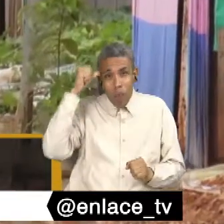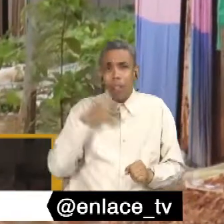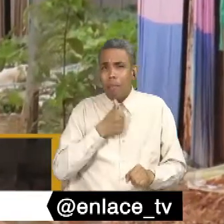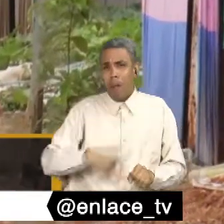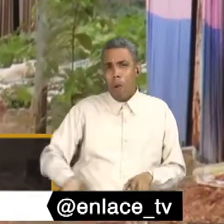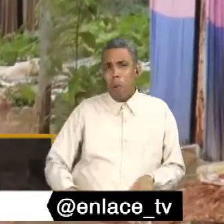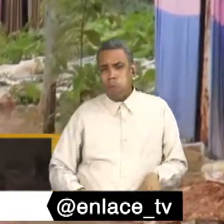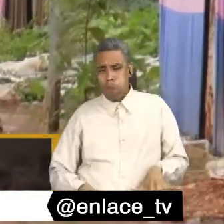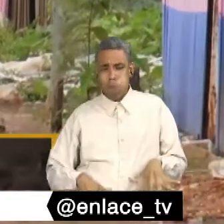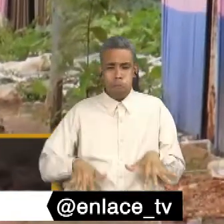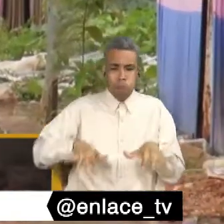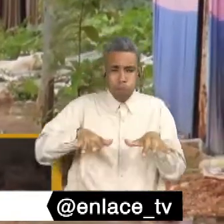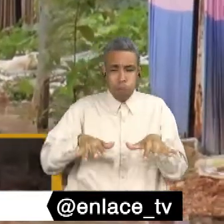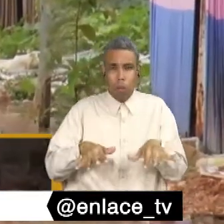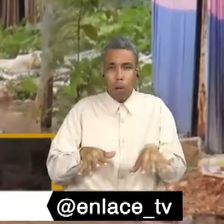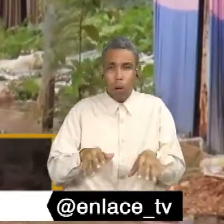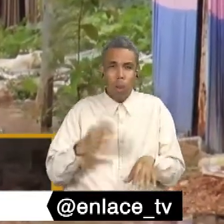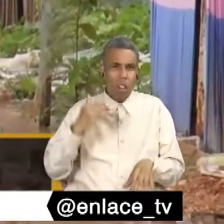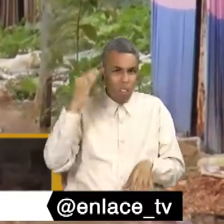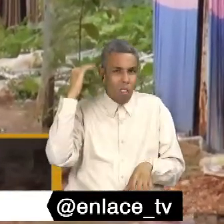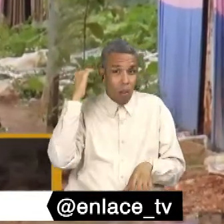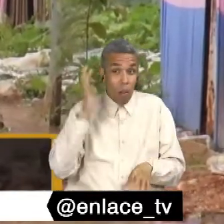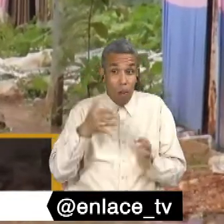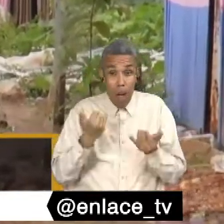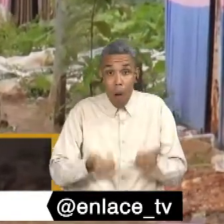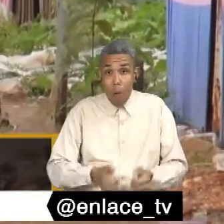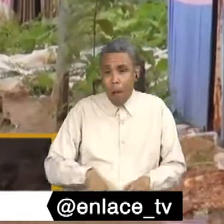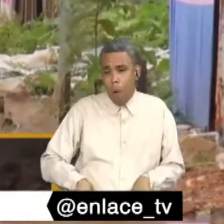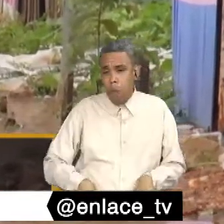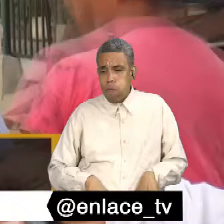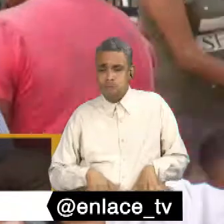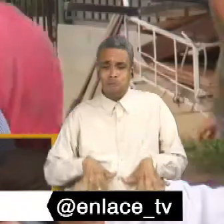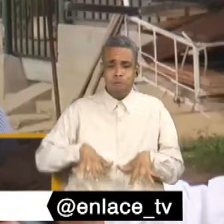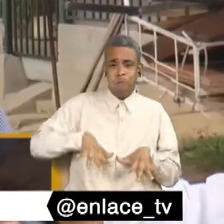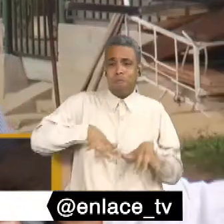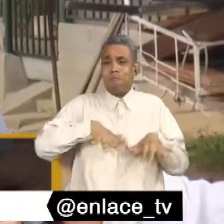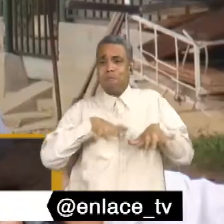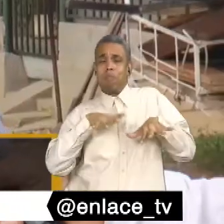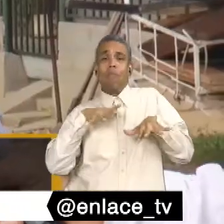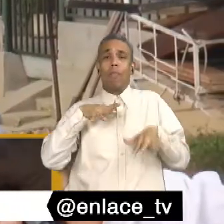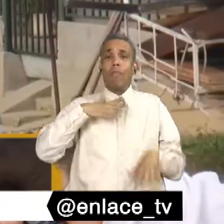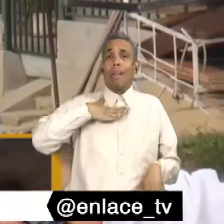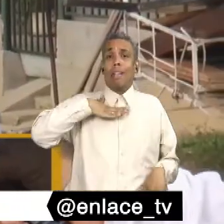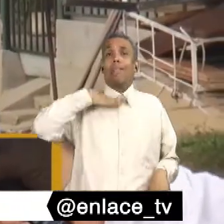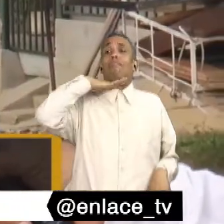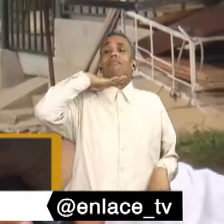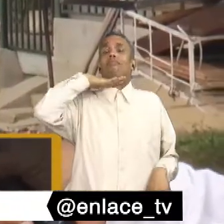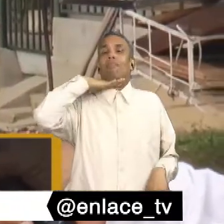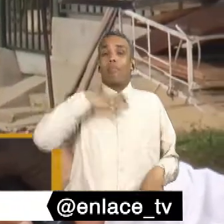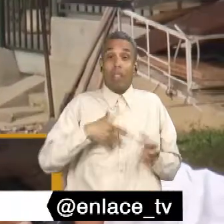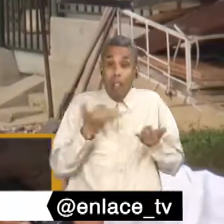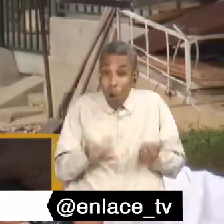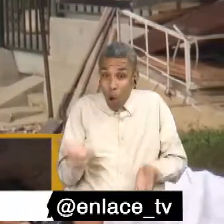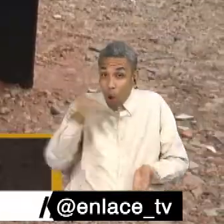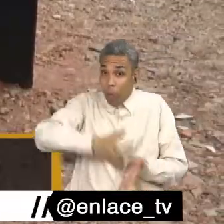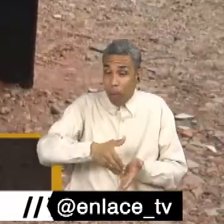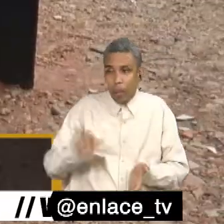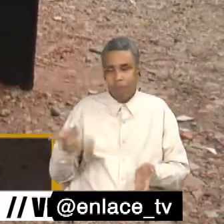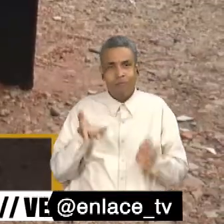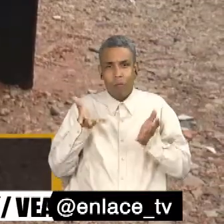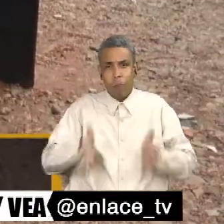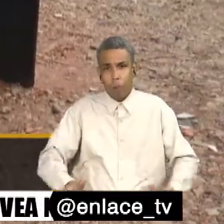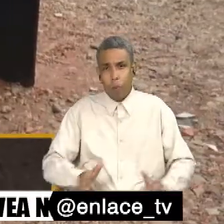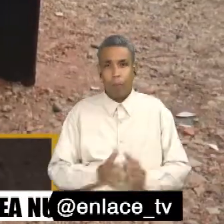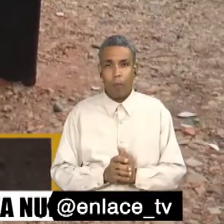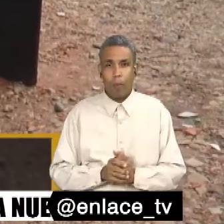gran parte de sus viviendas y el agua le llegaba prácticamente al cuello. Lamentablemente el río está